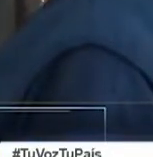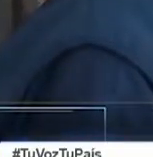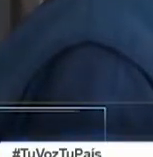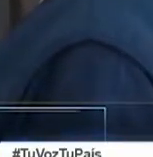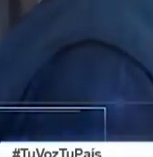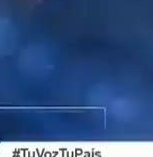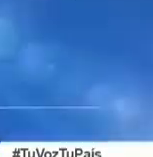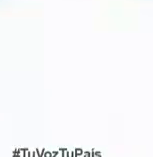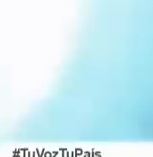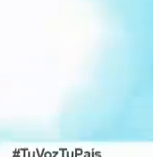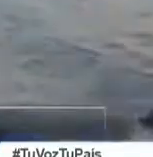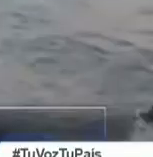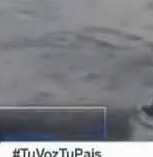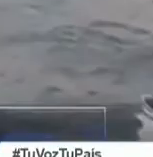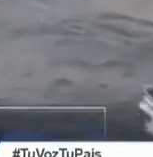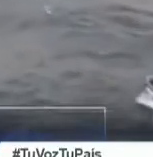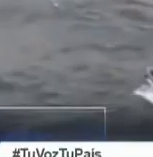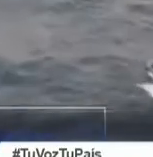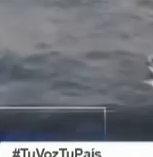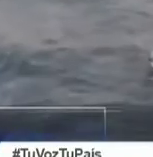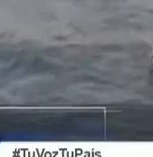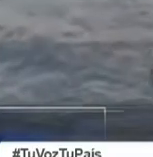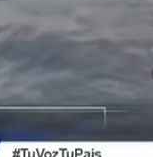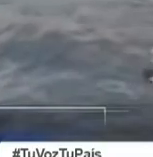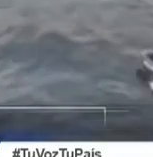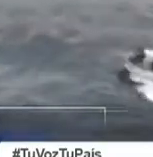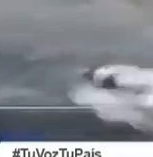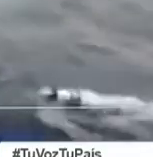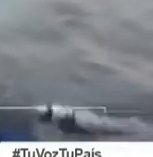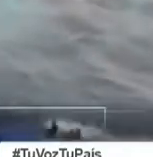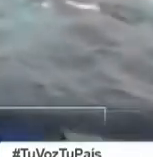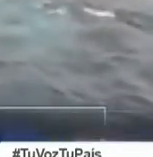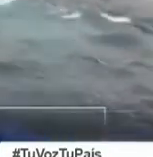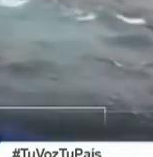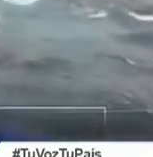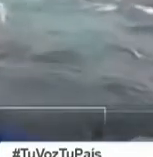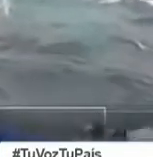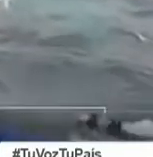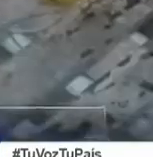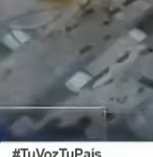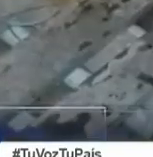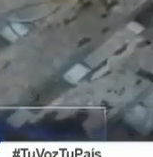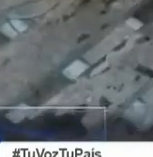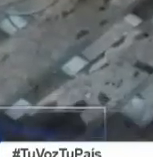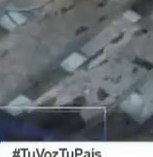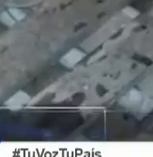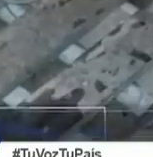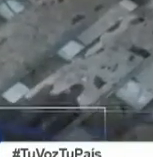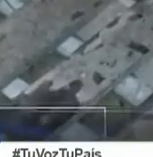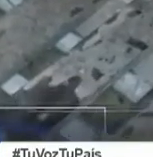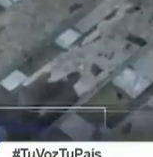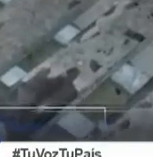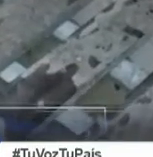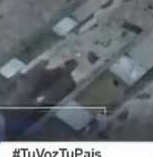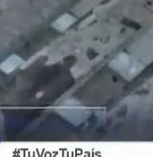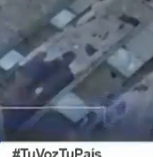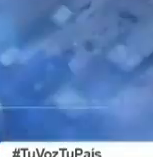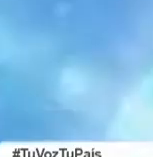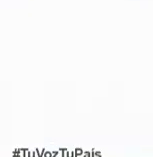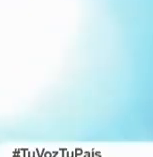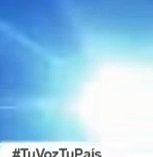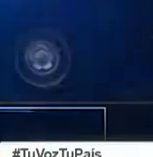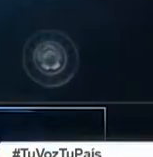primeras visitas. Se detuvo embarcación china que transportaba peces y especies amenazadas de la Reserva Marina de